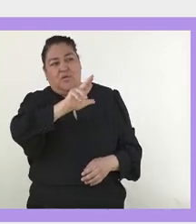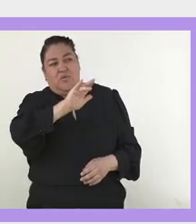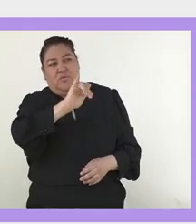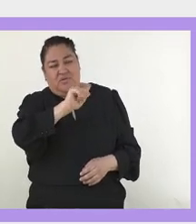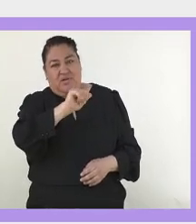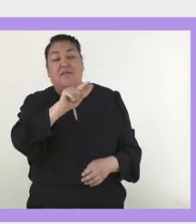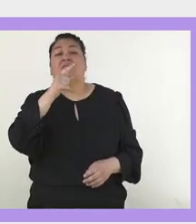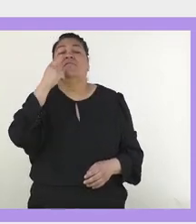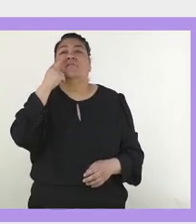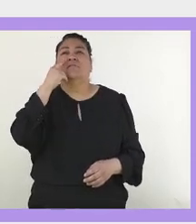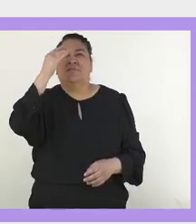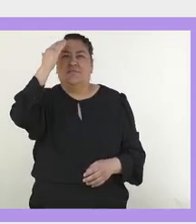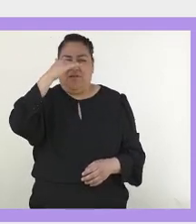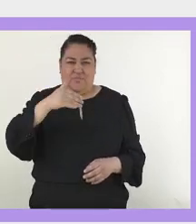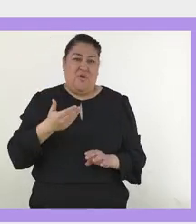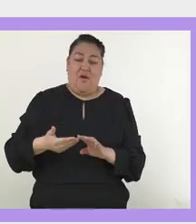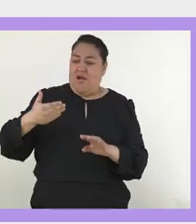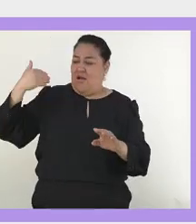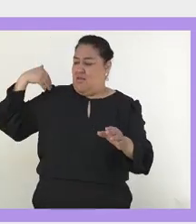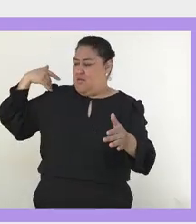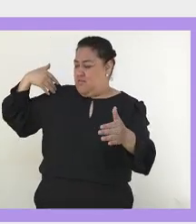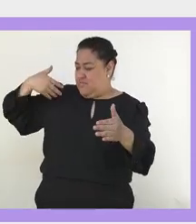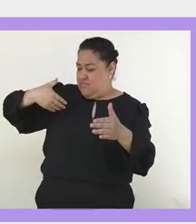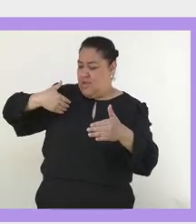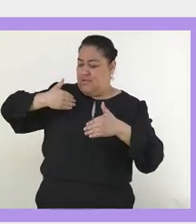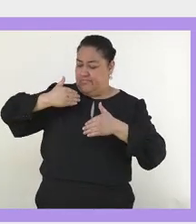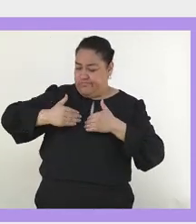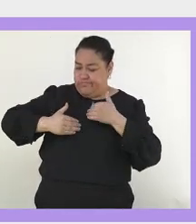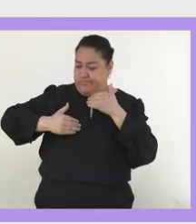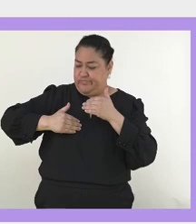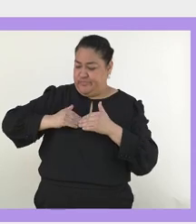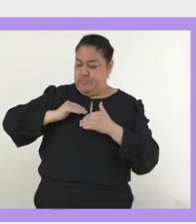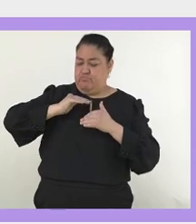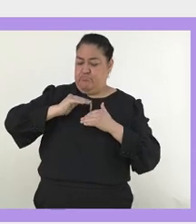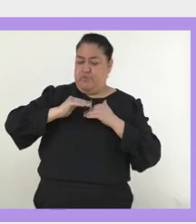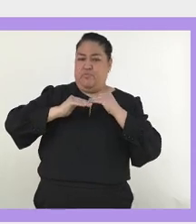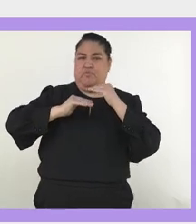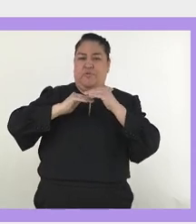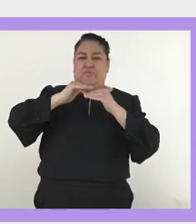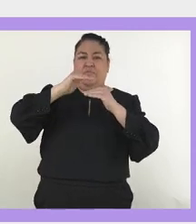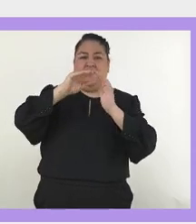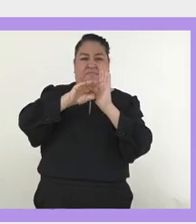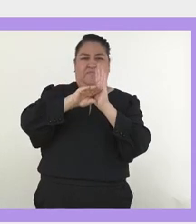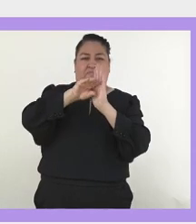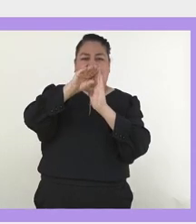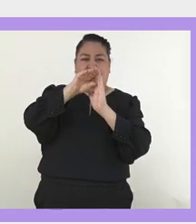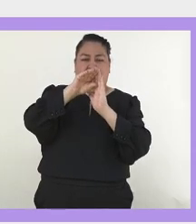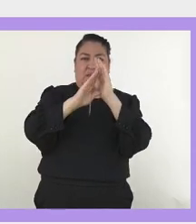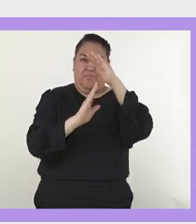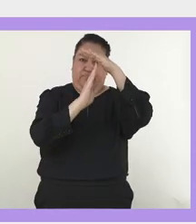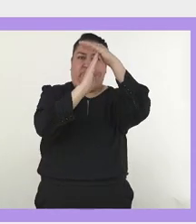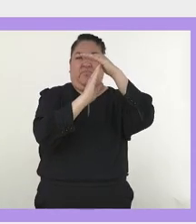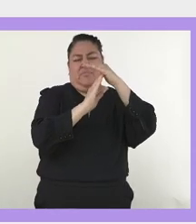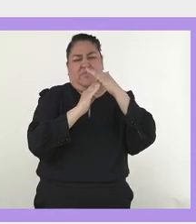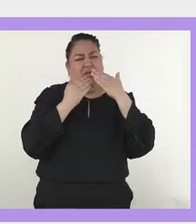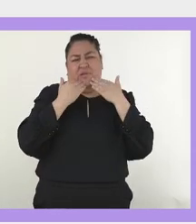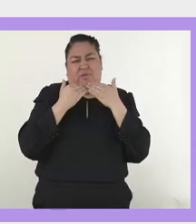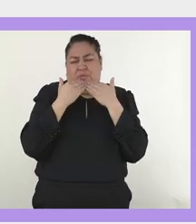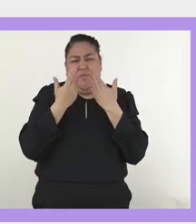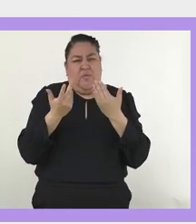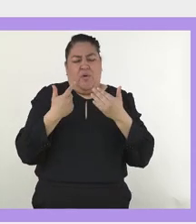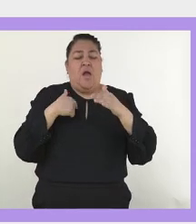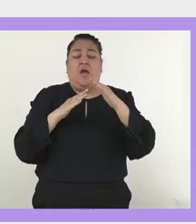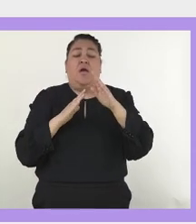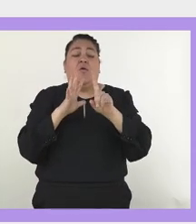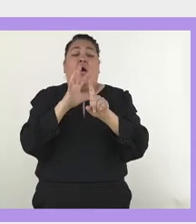que se ha avanzado que se han logrado pasos y que se ha dejado huella Pero esto esto no tiene límites no no creo que hay que pensar en Hay